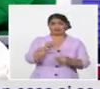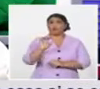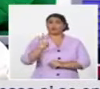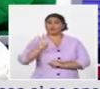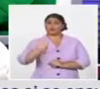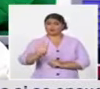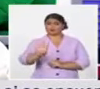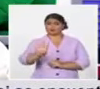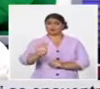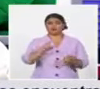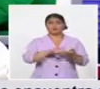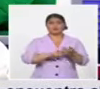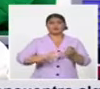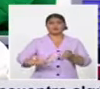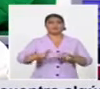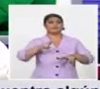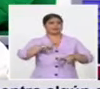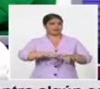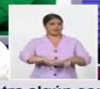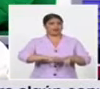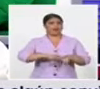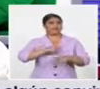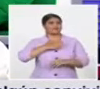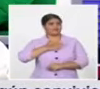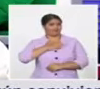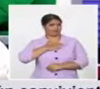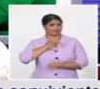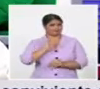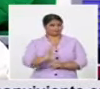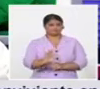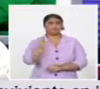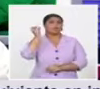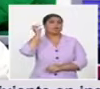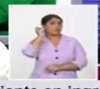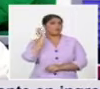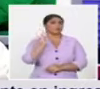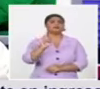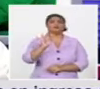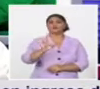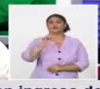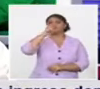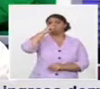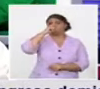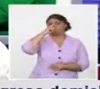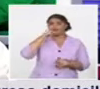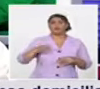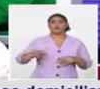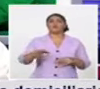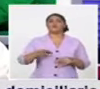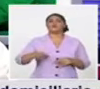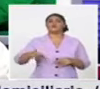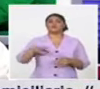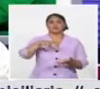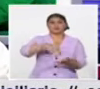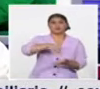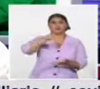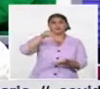la provincia de La Habana, una paciente de 78 años de edad del municipio de Plaza de la